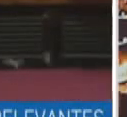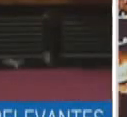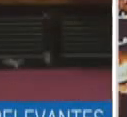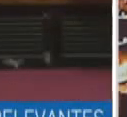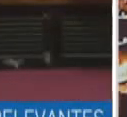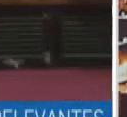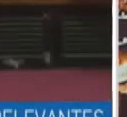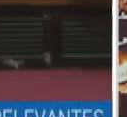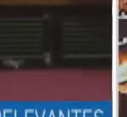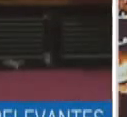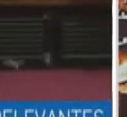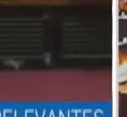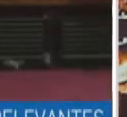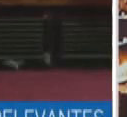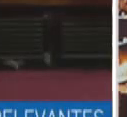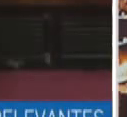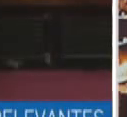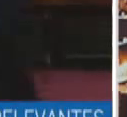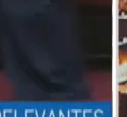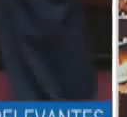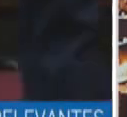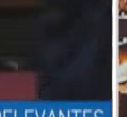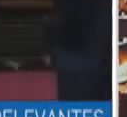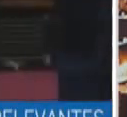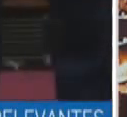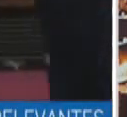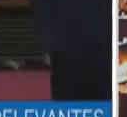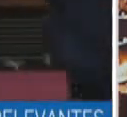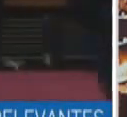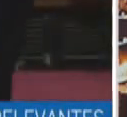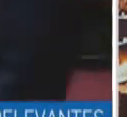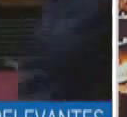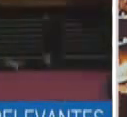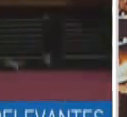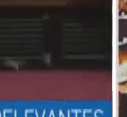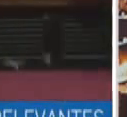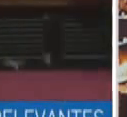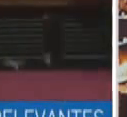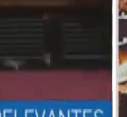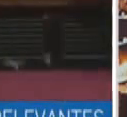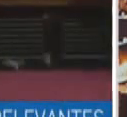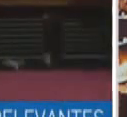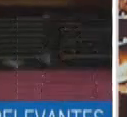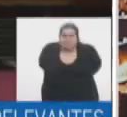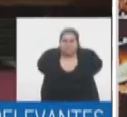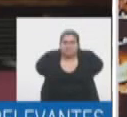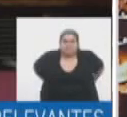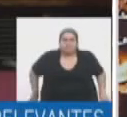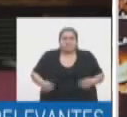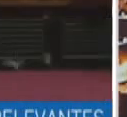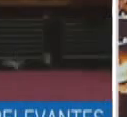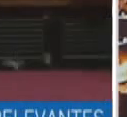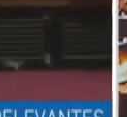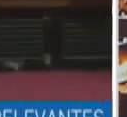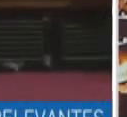a privatizar por lo menos ahora porque vos sabes que el jefe de gabinete Guillermo Francos dijo que el gobierno va a seguir